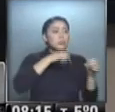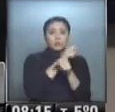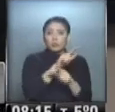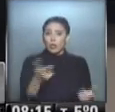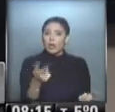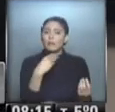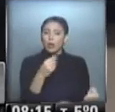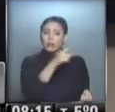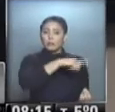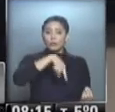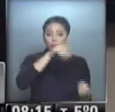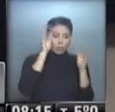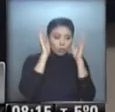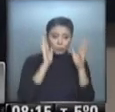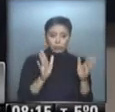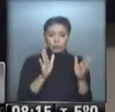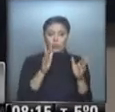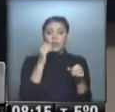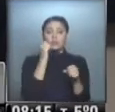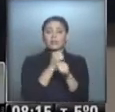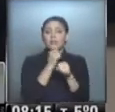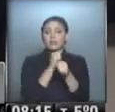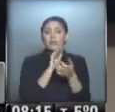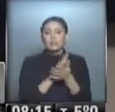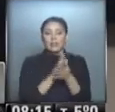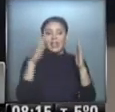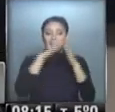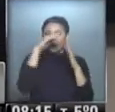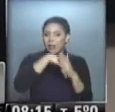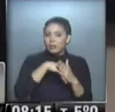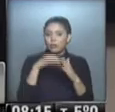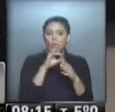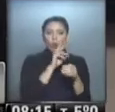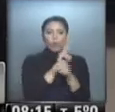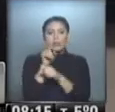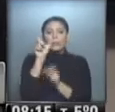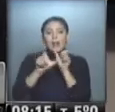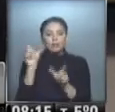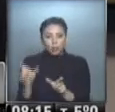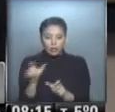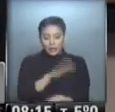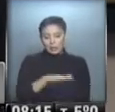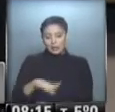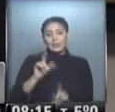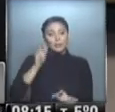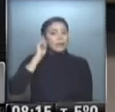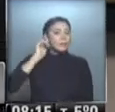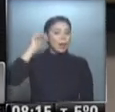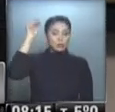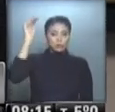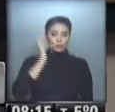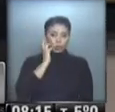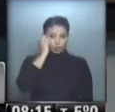empleo es porque se dedican a tareas vinculadas al hogar y al cuidado de personas, niños y mayores